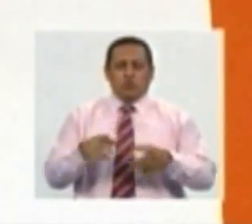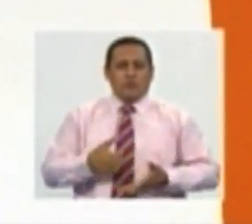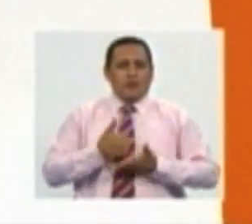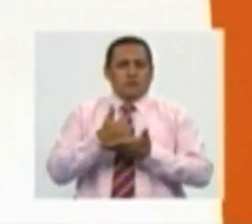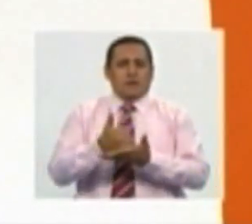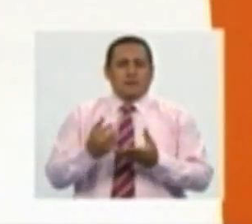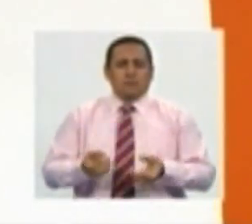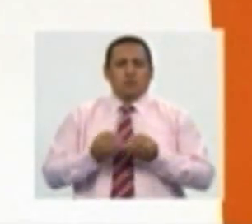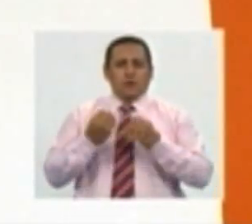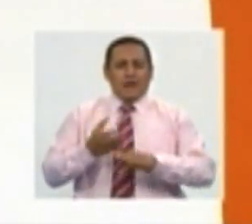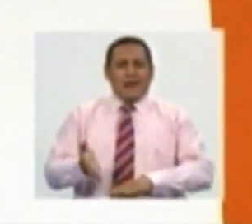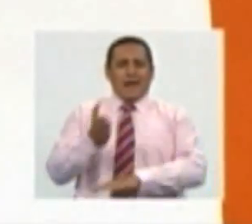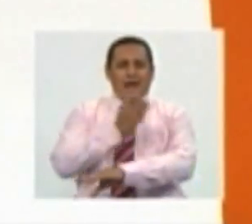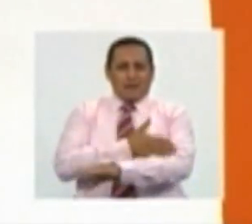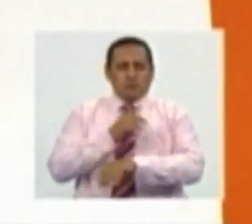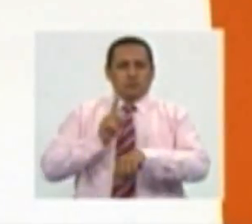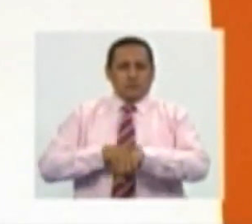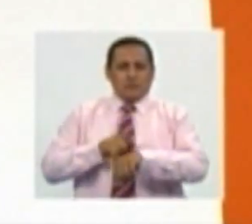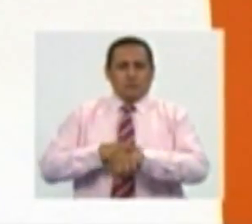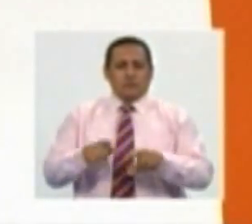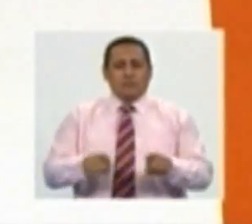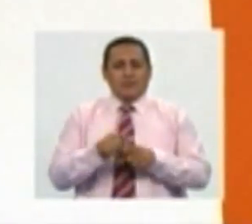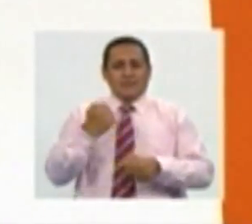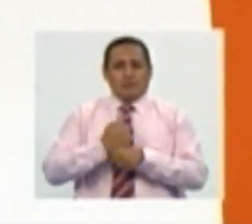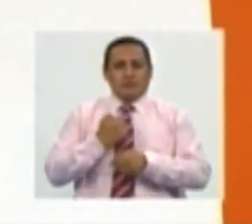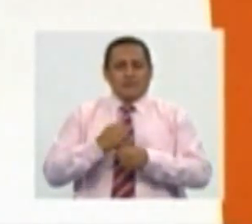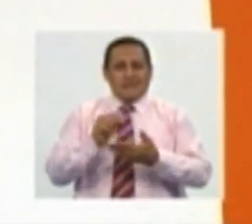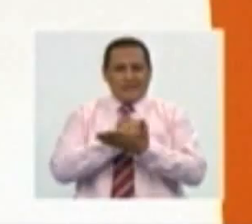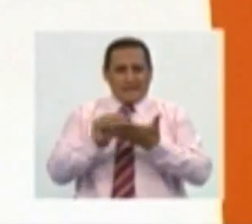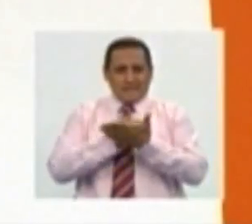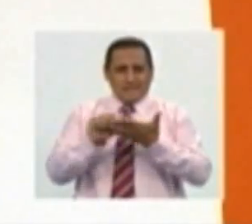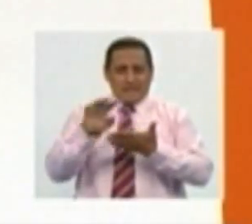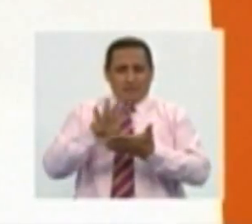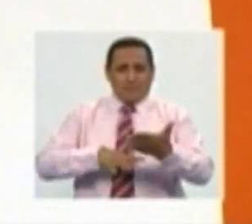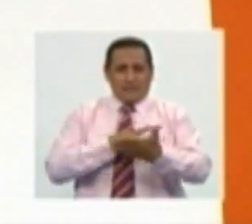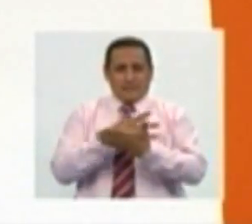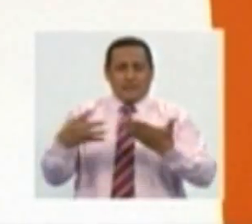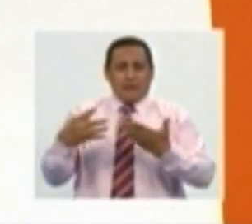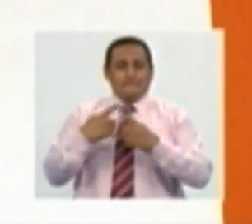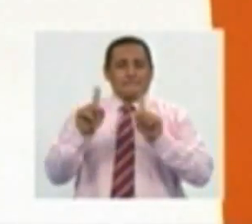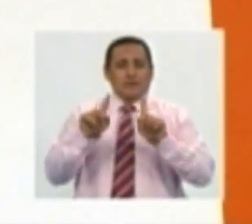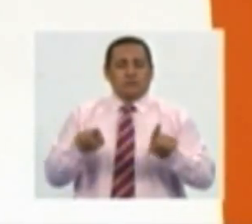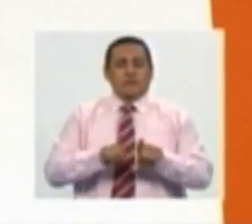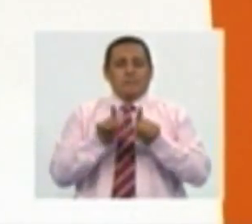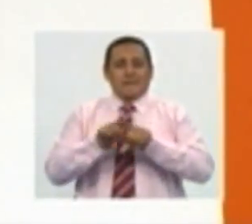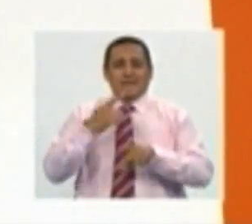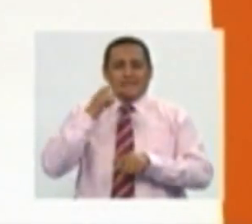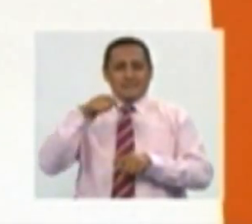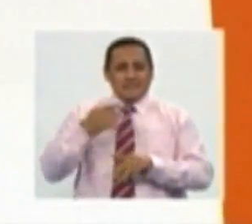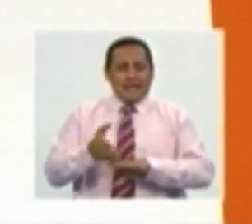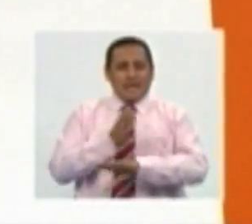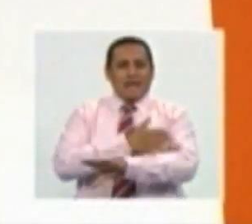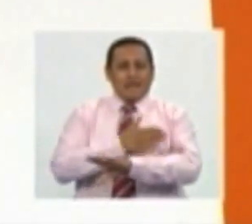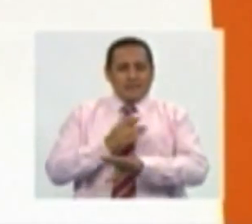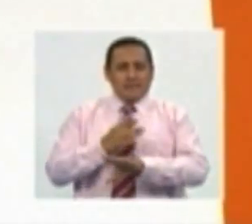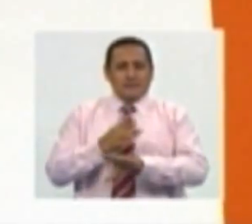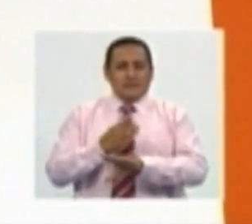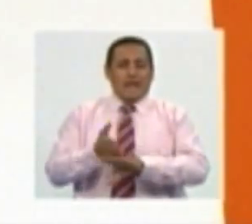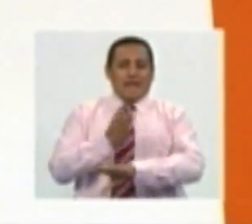no le va a asistir porque evidentemente hay un periodo previo que la trabajadora tiene que estar registrada. En el otro caso, sí, evidentemente le va a corresponder